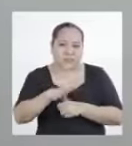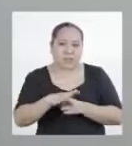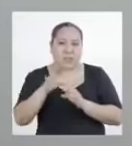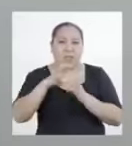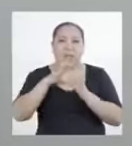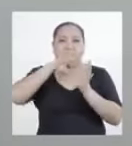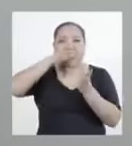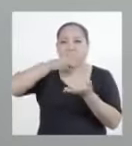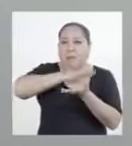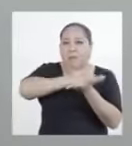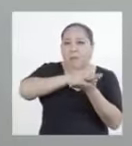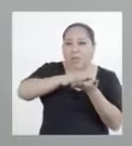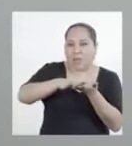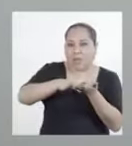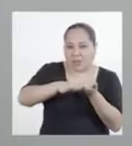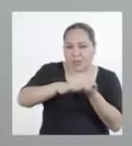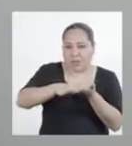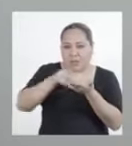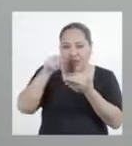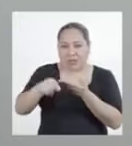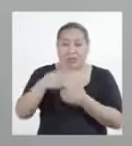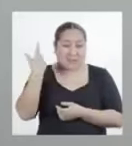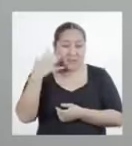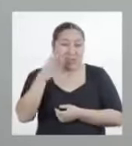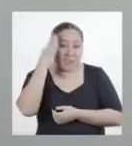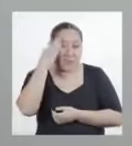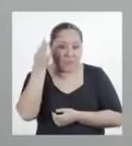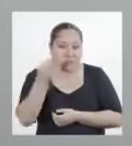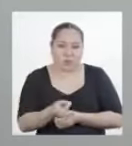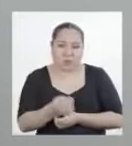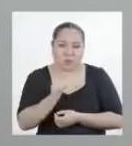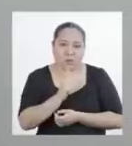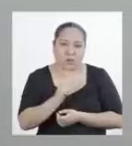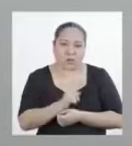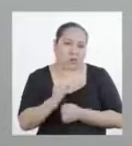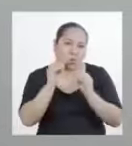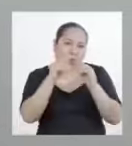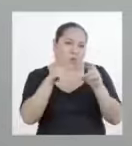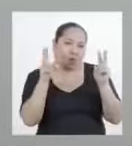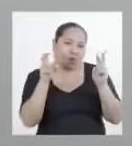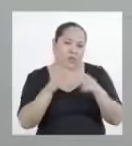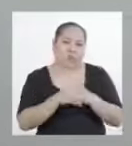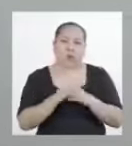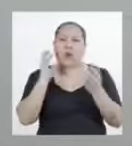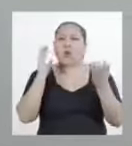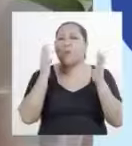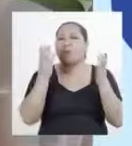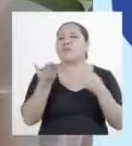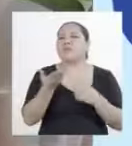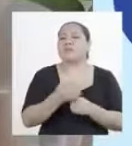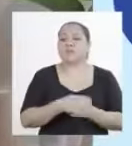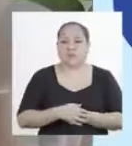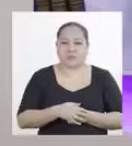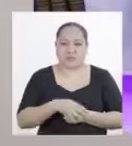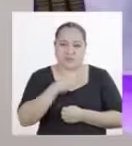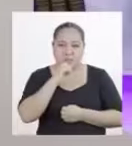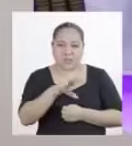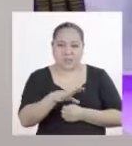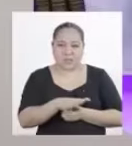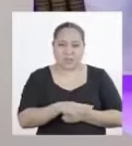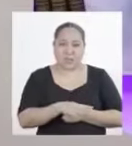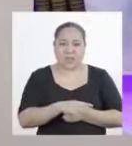media Asumen que la tierra es plana Es más, están tan seguros de eso que ni siquiera tocan el tema Comparaciones